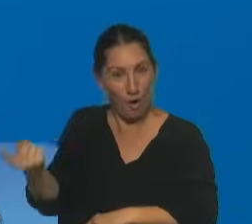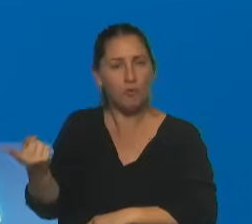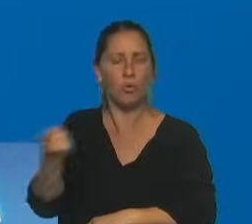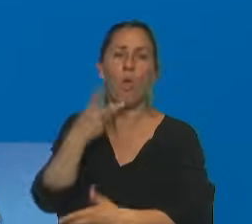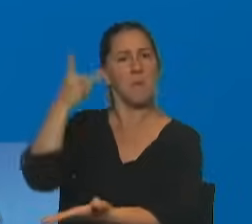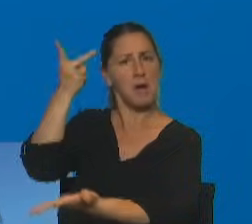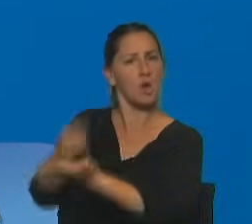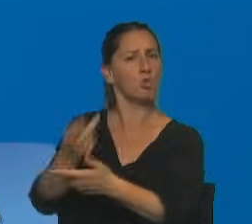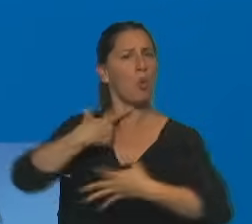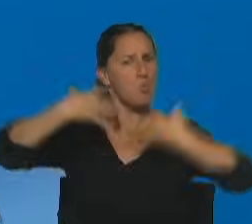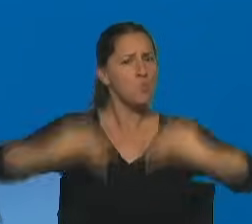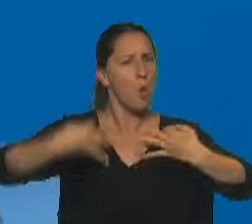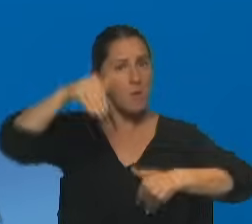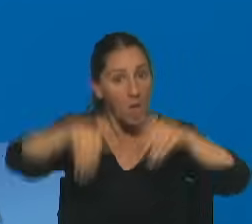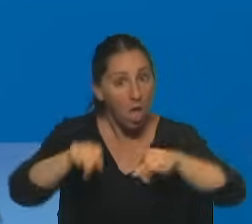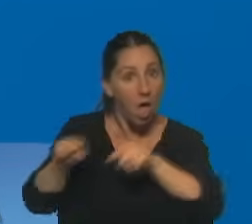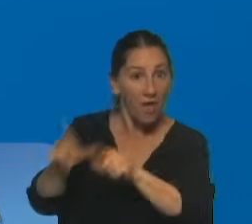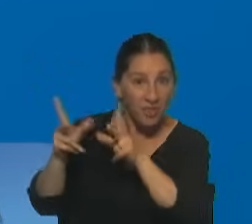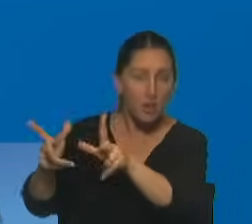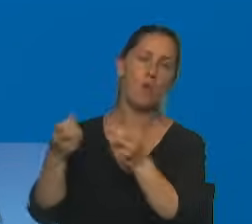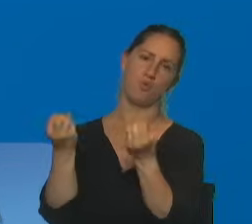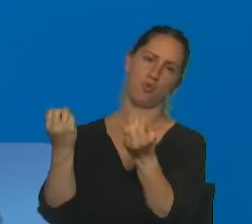reconocerlo esto, bienvenido sea,